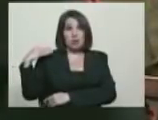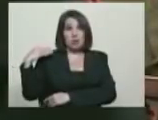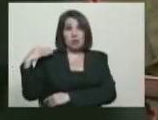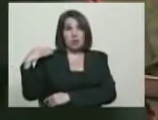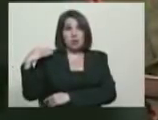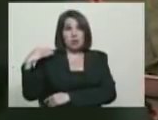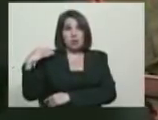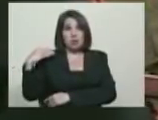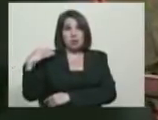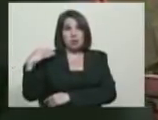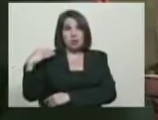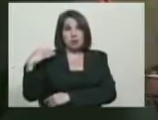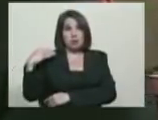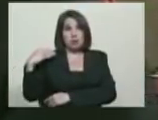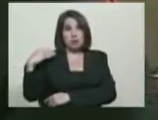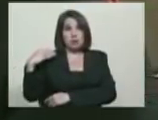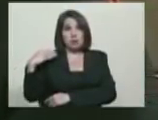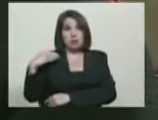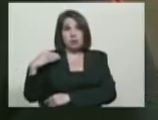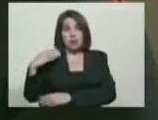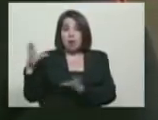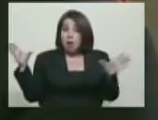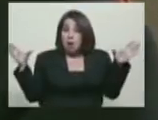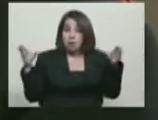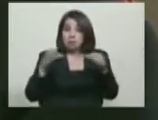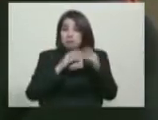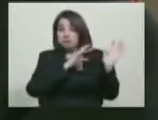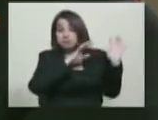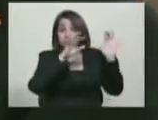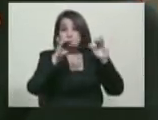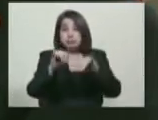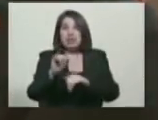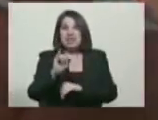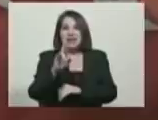una grande y poderosa delegación de la República Islámica de Irán.